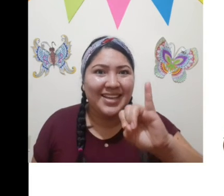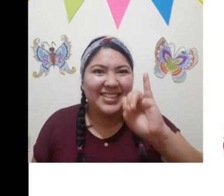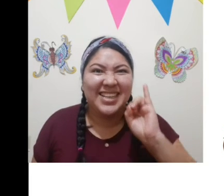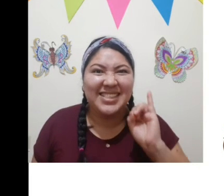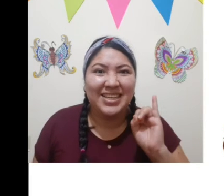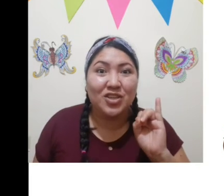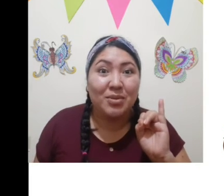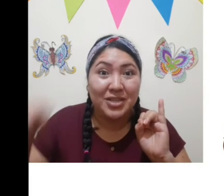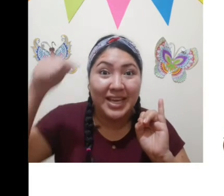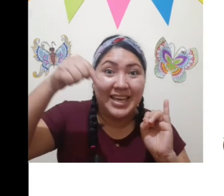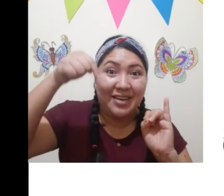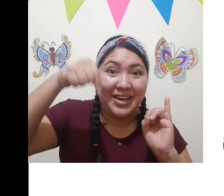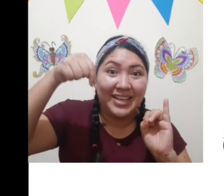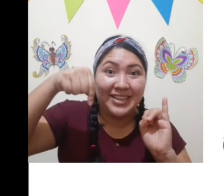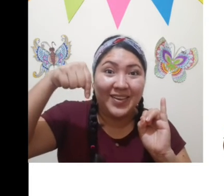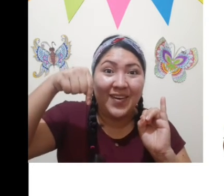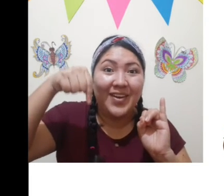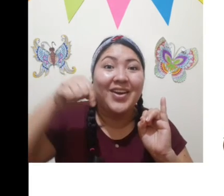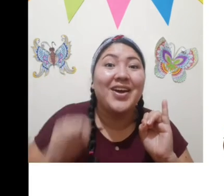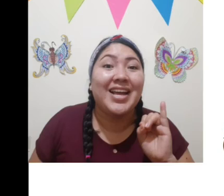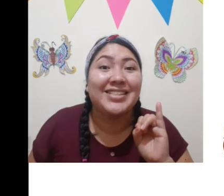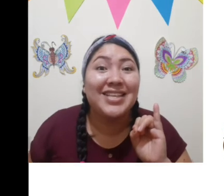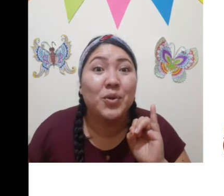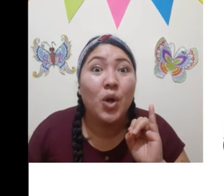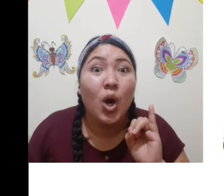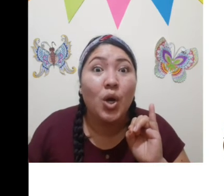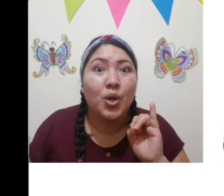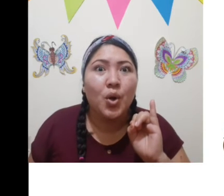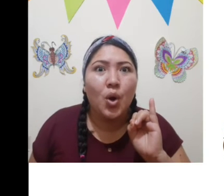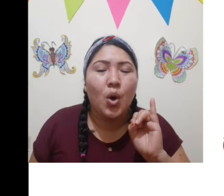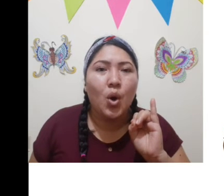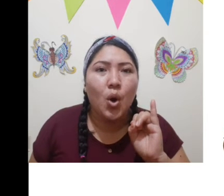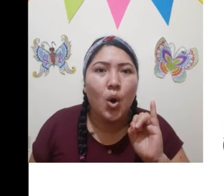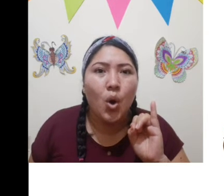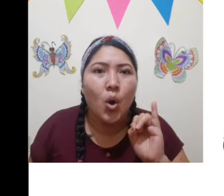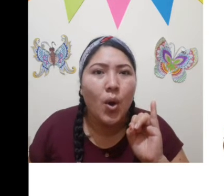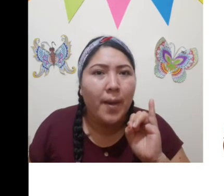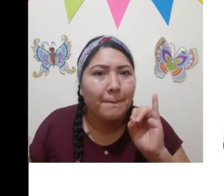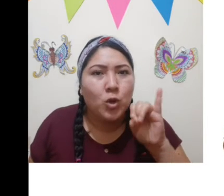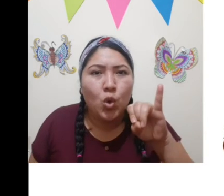ya seleccionamos aquí abajito el círculo rojo